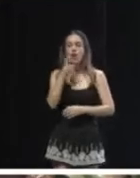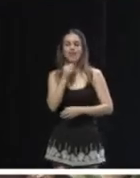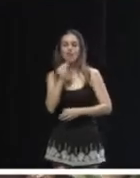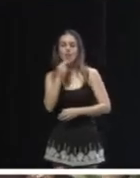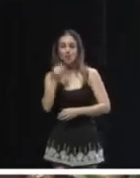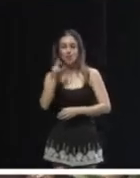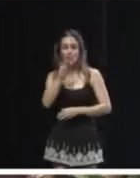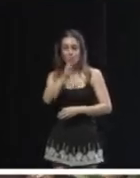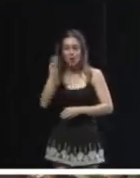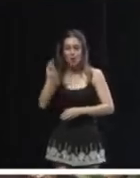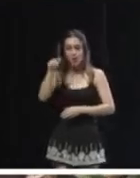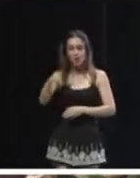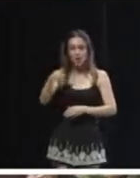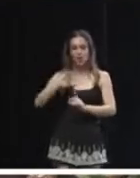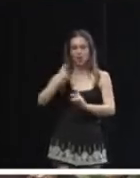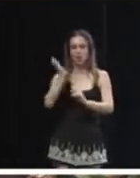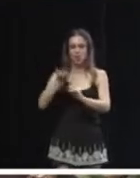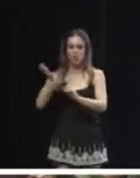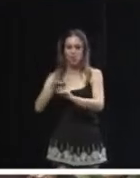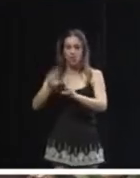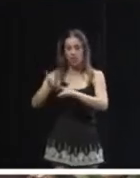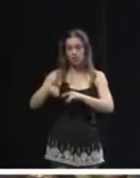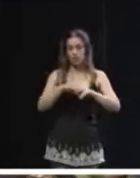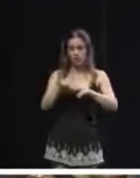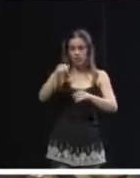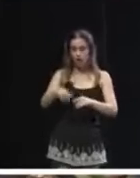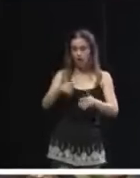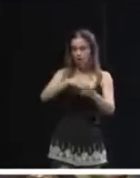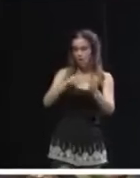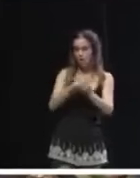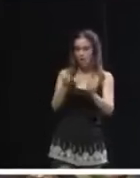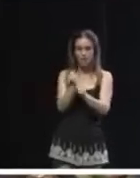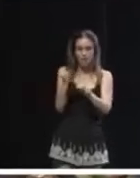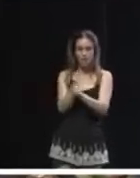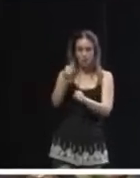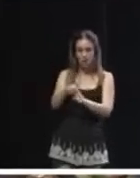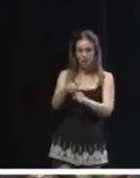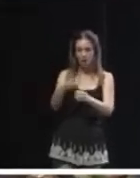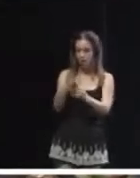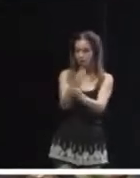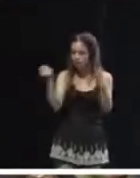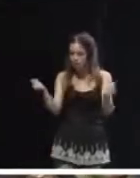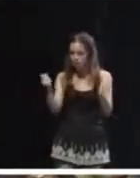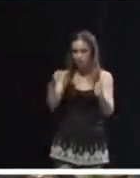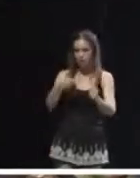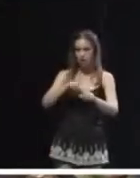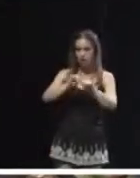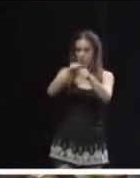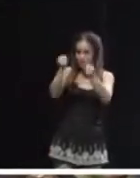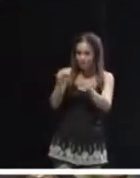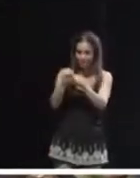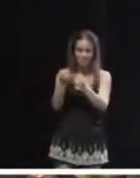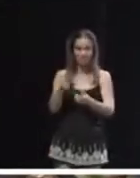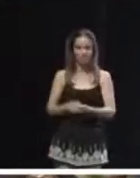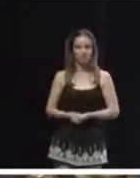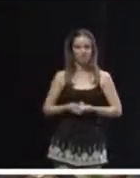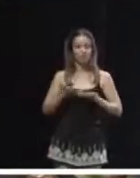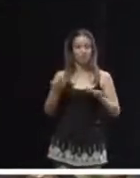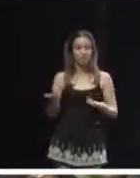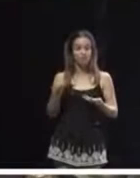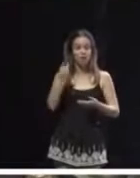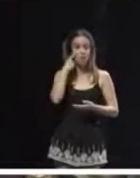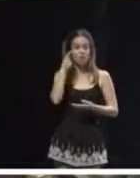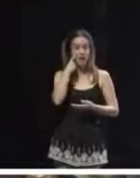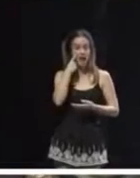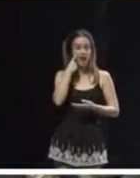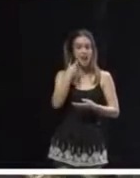señor que vuelve a dejar sin ejecutar el plan de empleo de vuestra tierra. Mirad, querida Pilar, la última